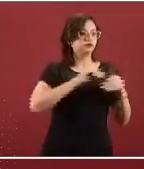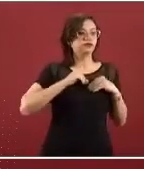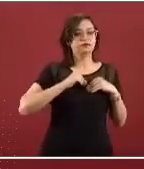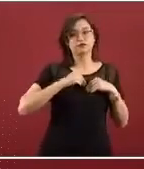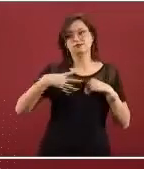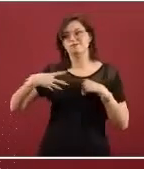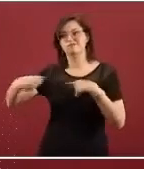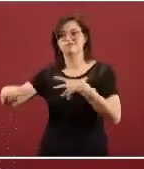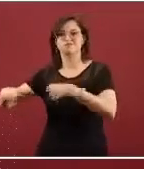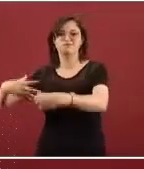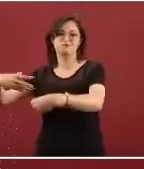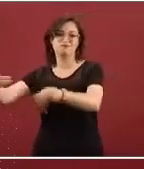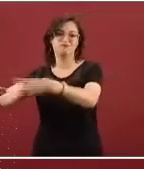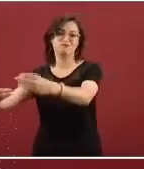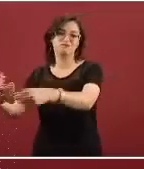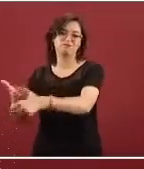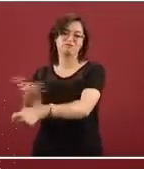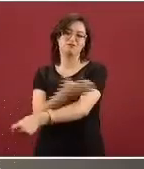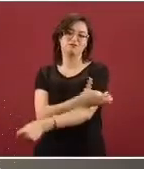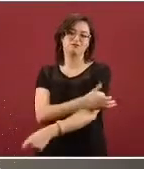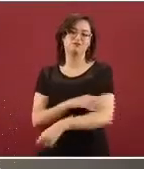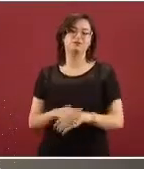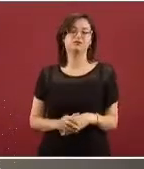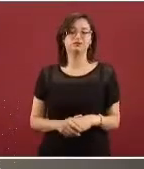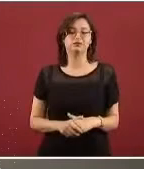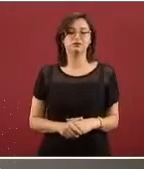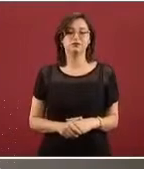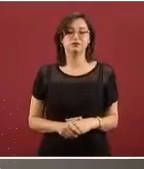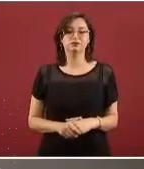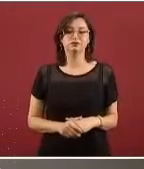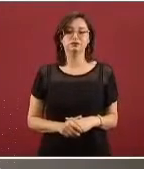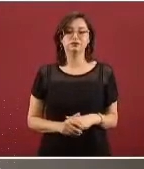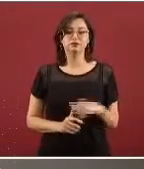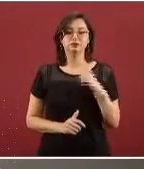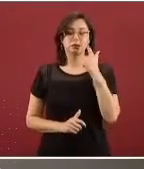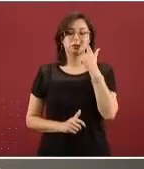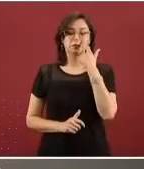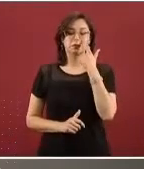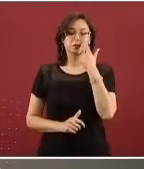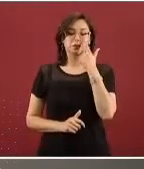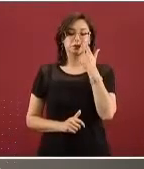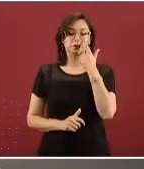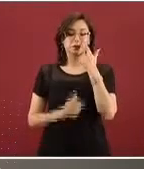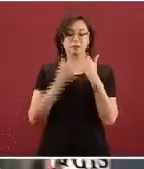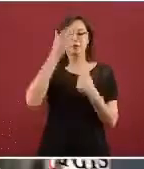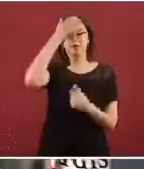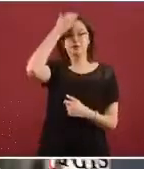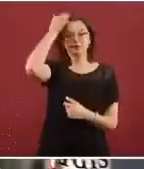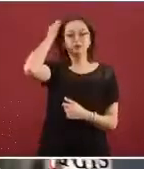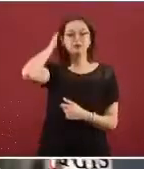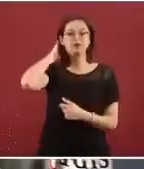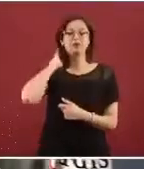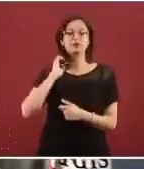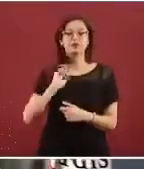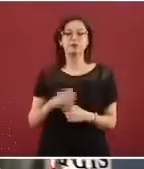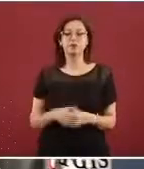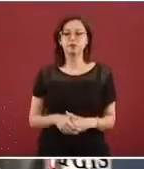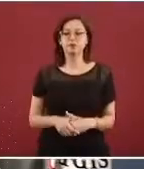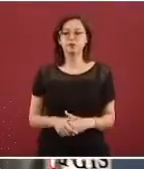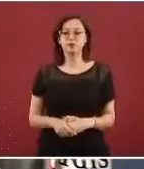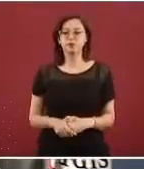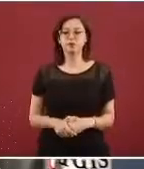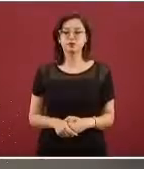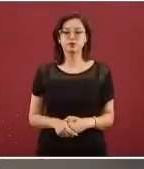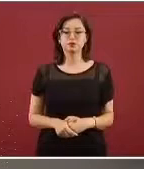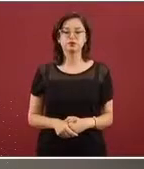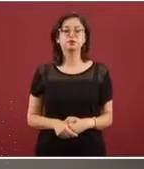sus colegas profesionales. ¿Pero tienen un estimado de cuántas personas han contagiado, personas